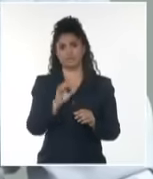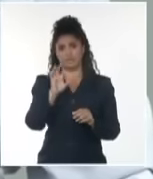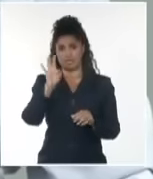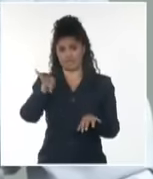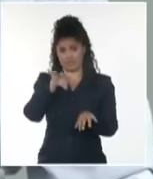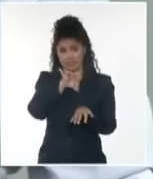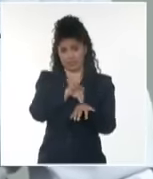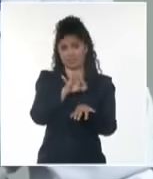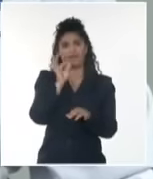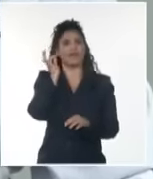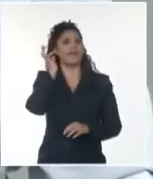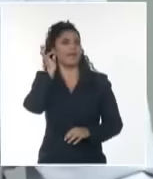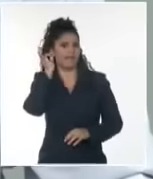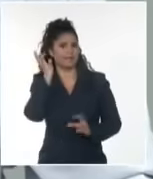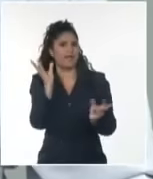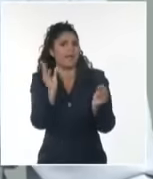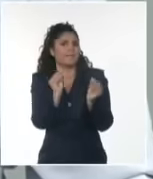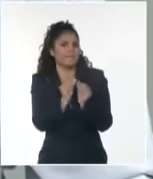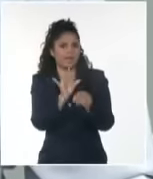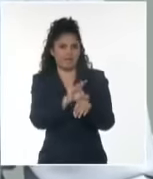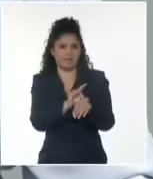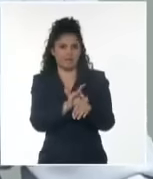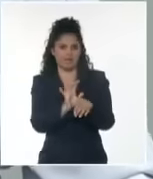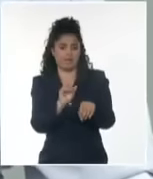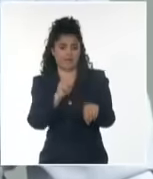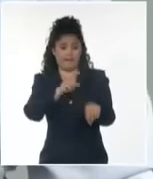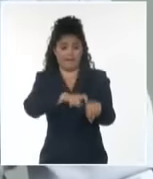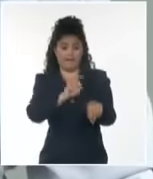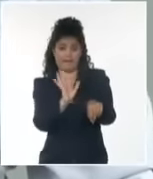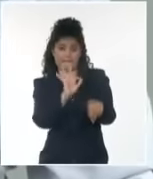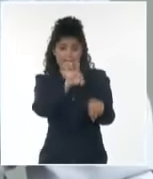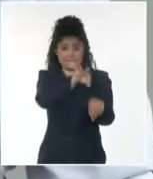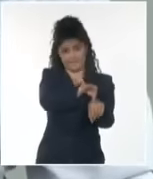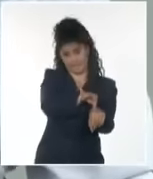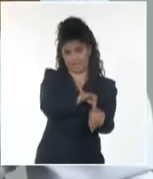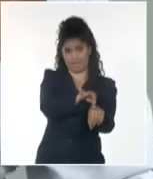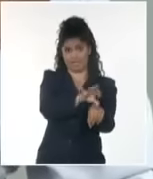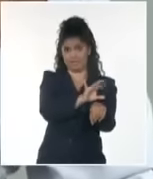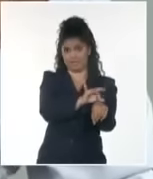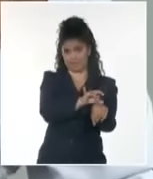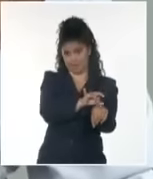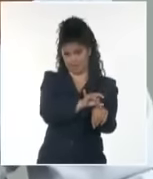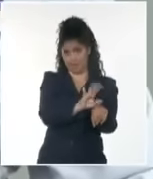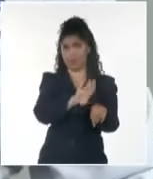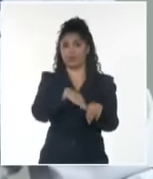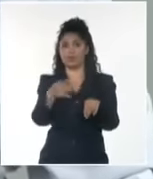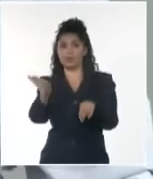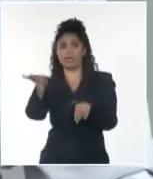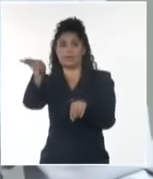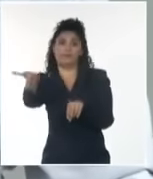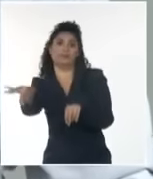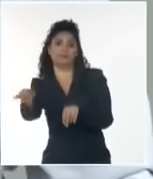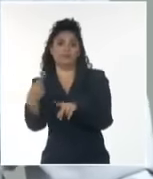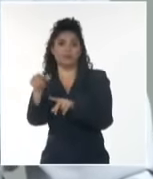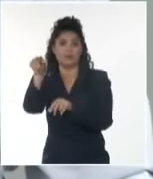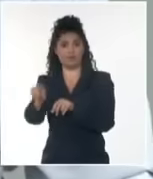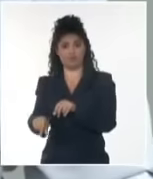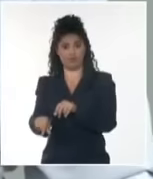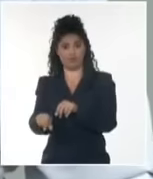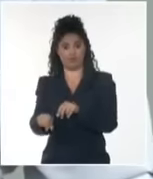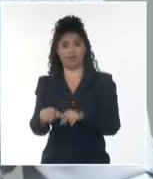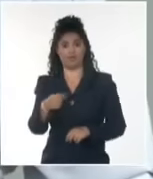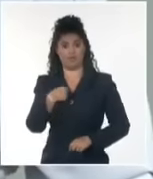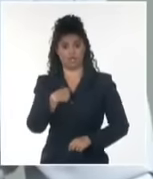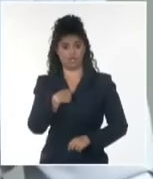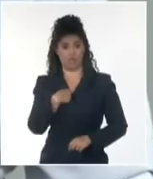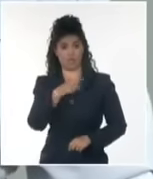transmite la enfermedad, pica a un enfermo, viene y me pica a mí, y yo comienzo a tener los